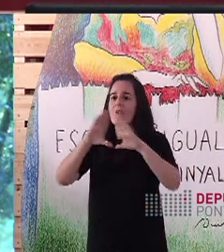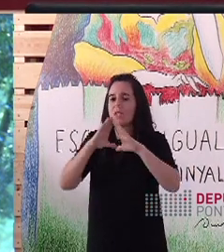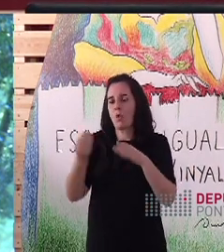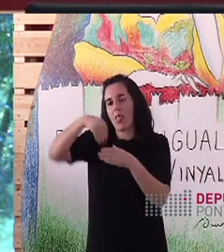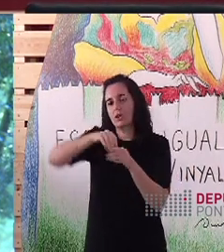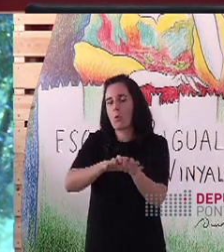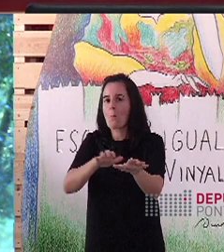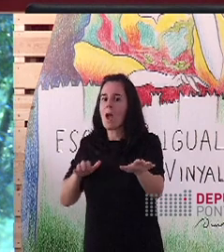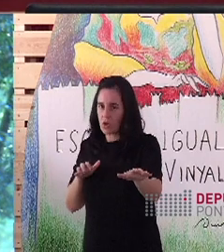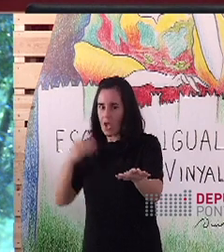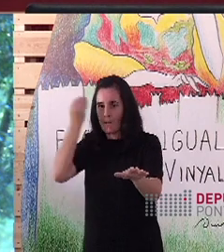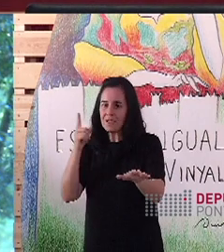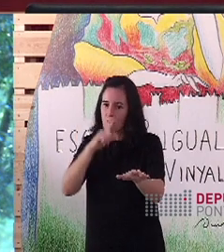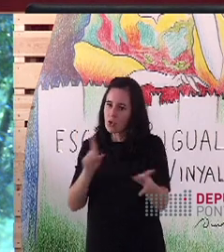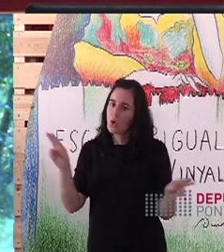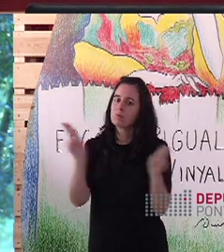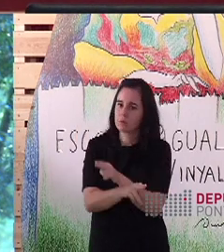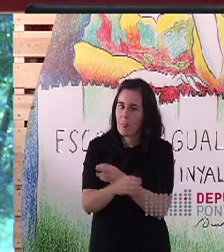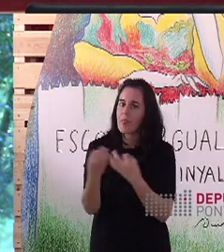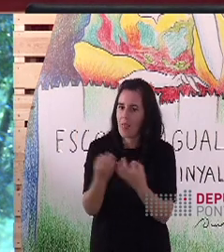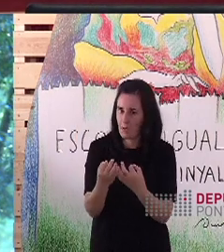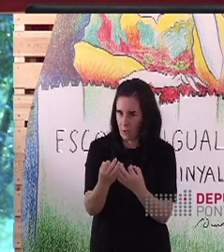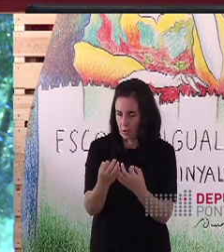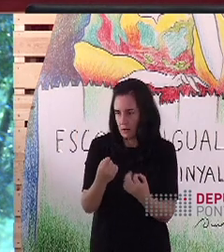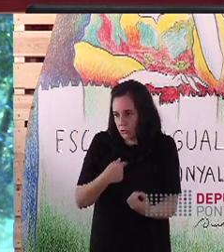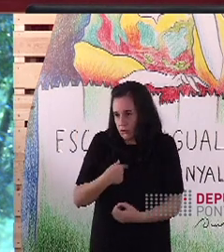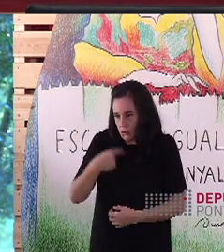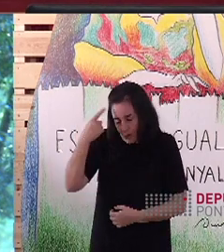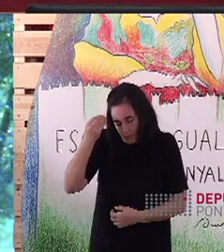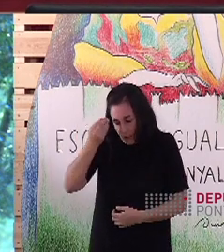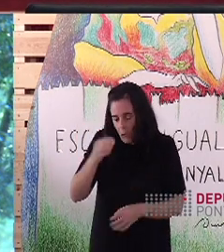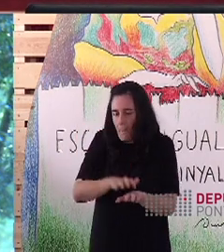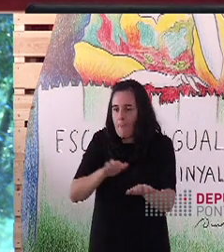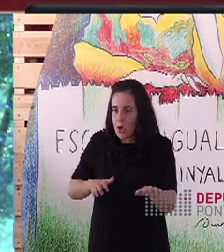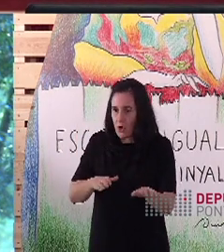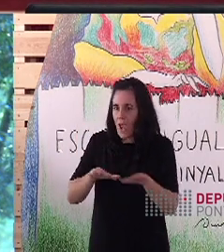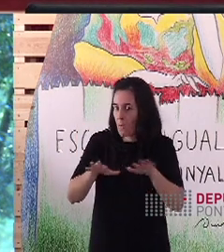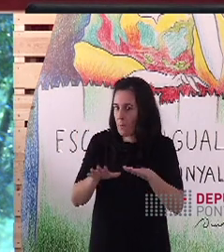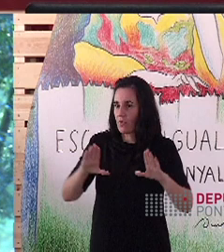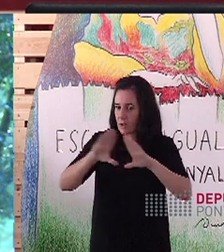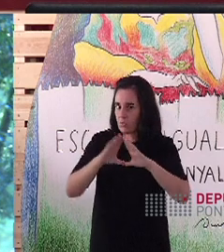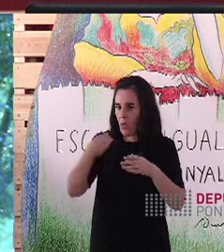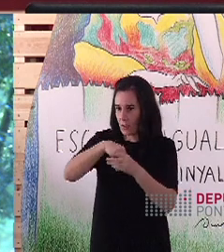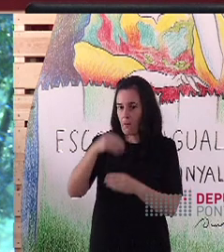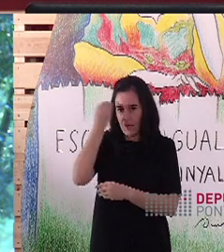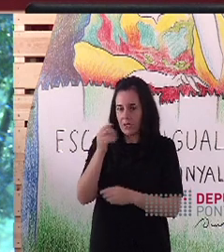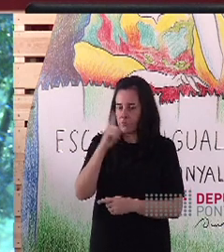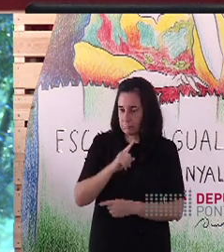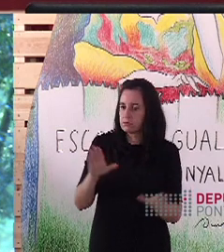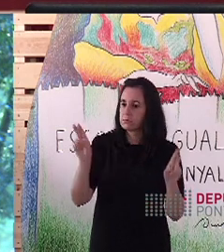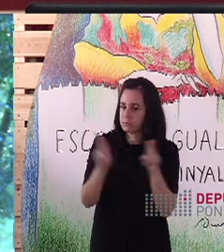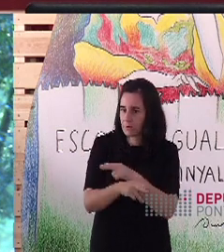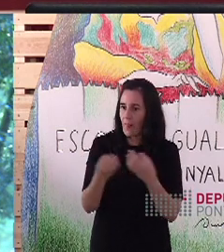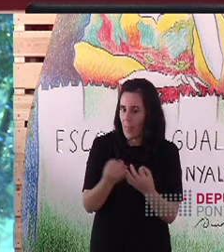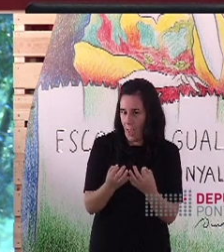yo creo, creo que si algo conozco en la vida es el movimiento feminista, y desde luego el movimiento